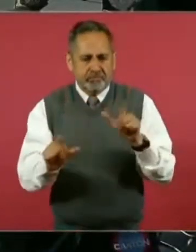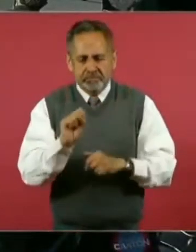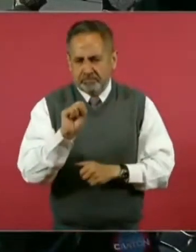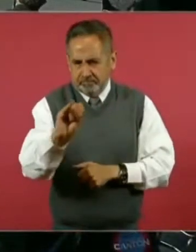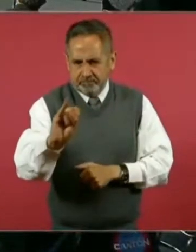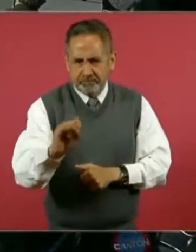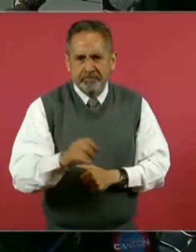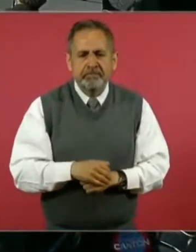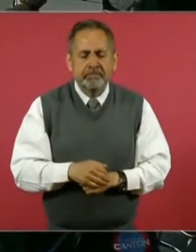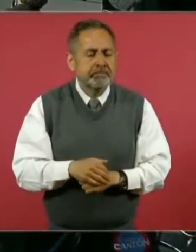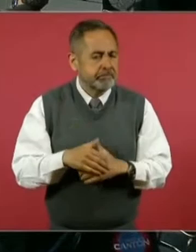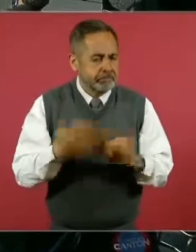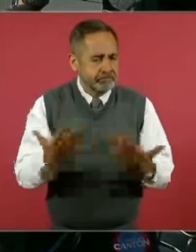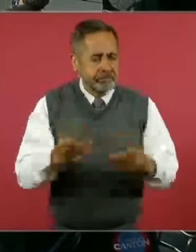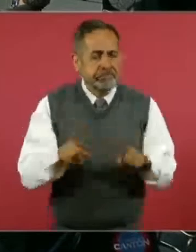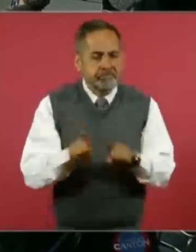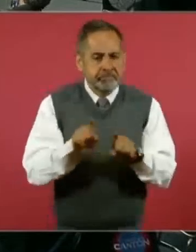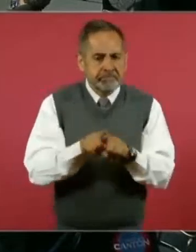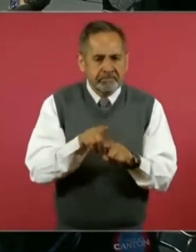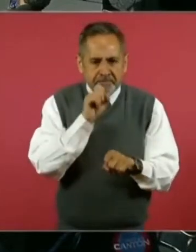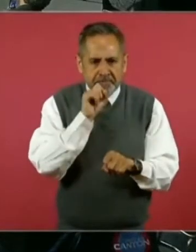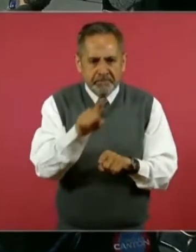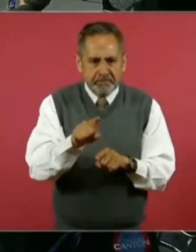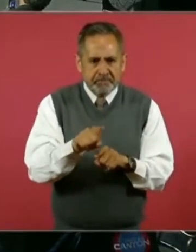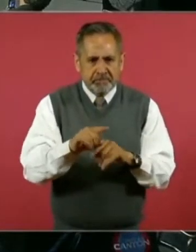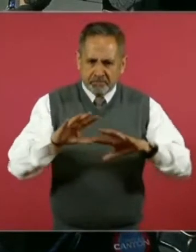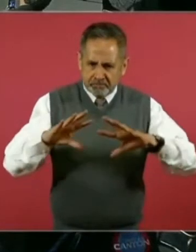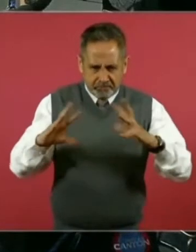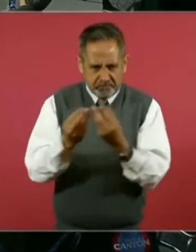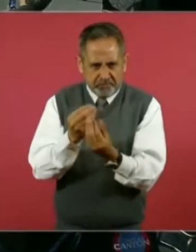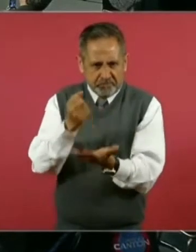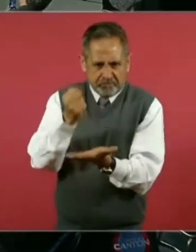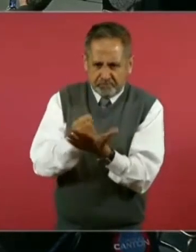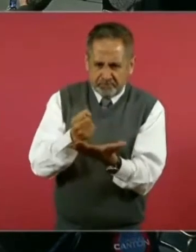lo particular, lo no reservado.